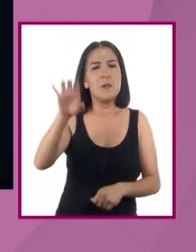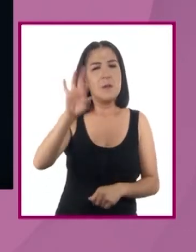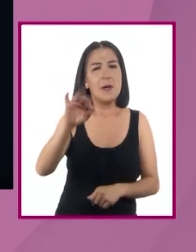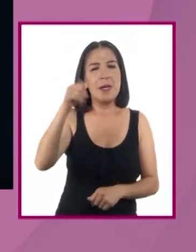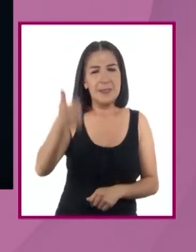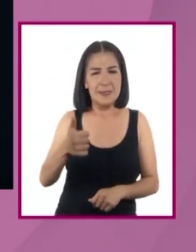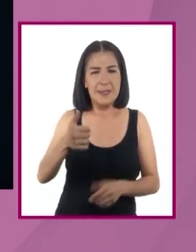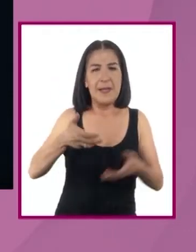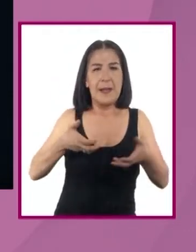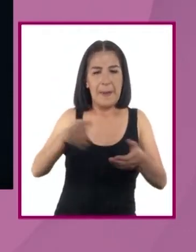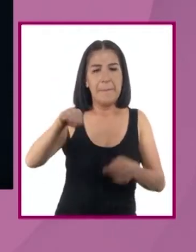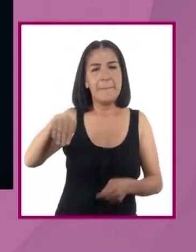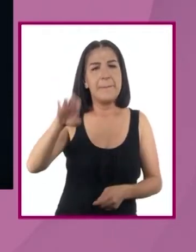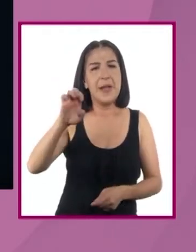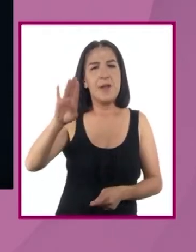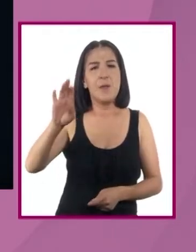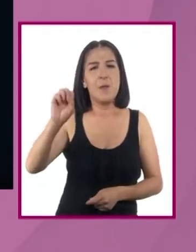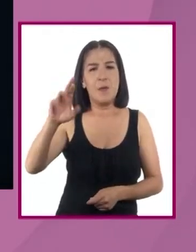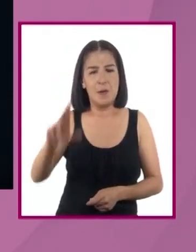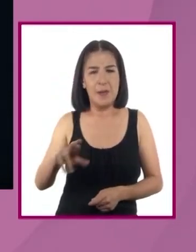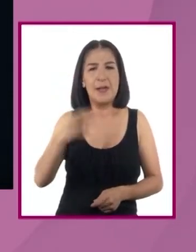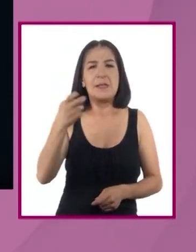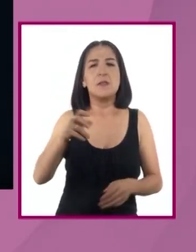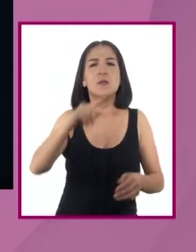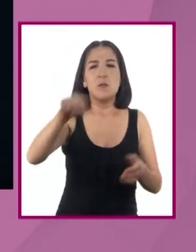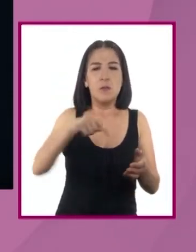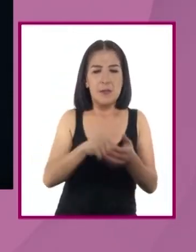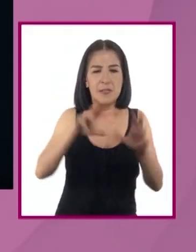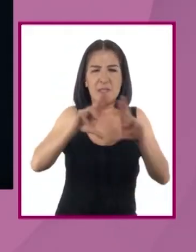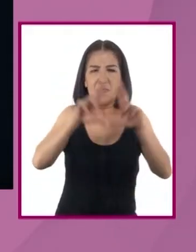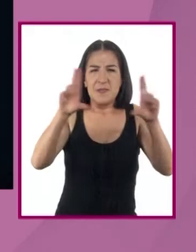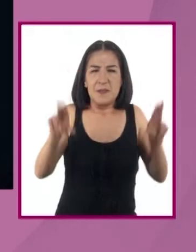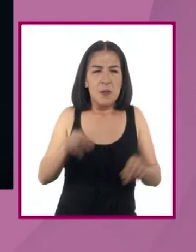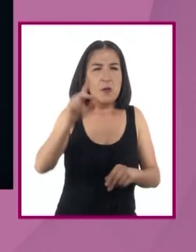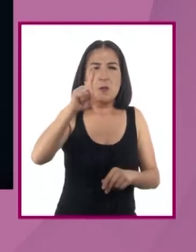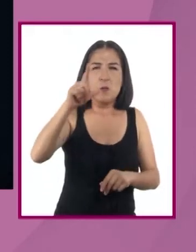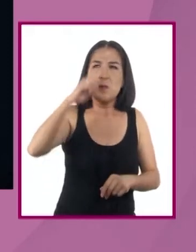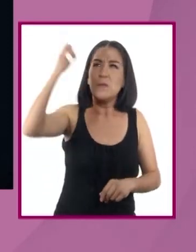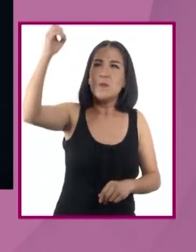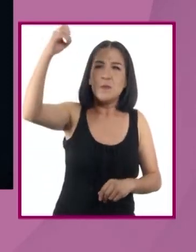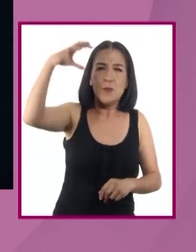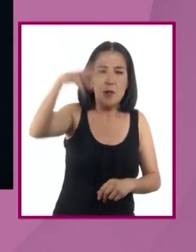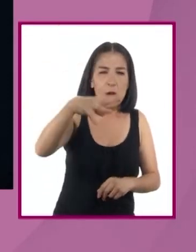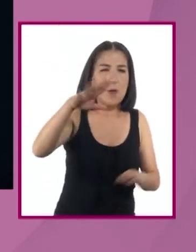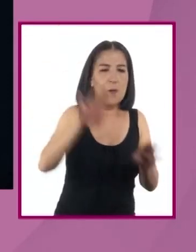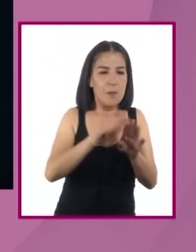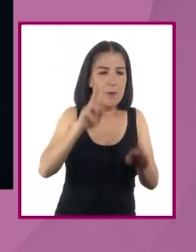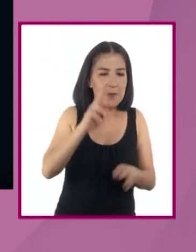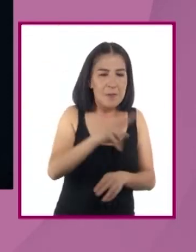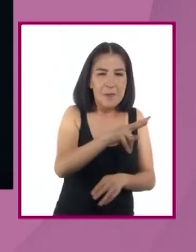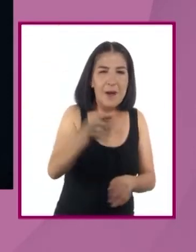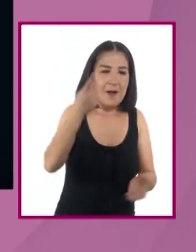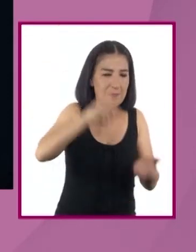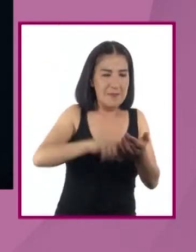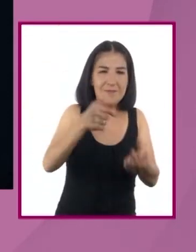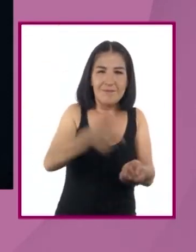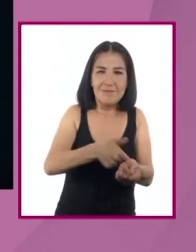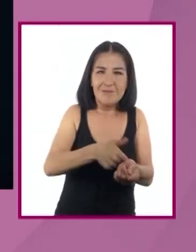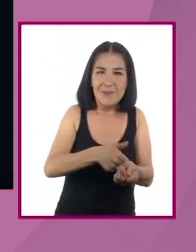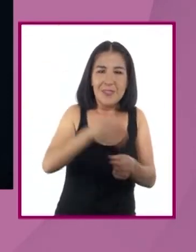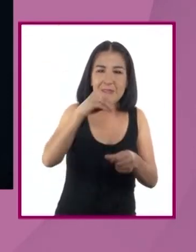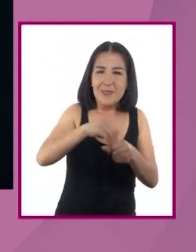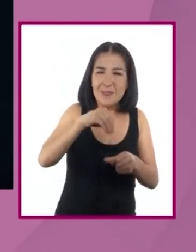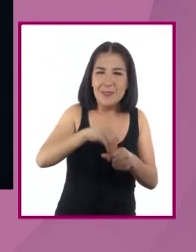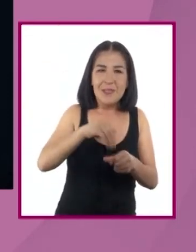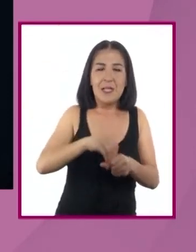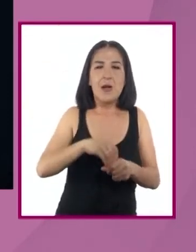calle Maple. En la habitación, un hilo de luz pendía del techo develando los secretos ocultos, y en la mesa,